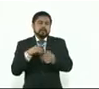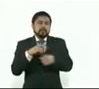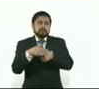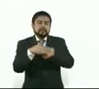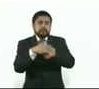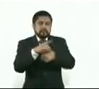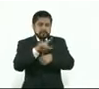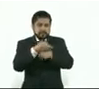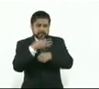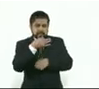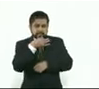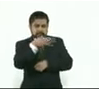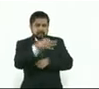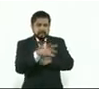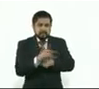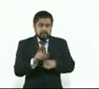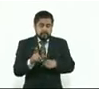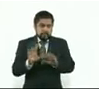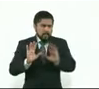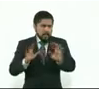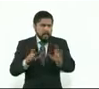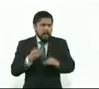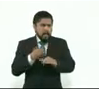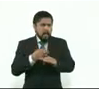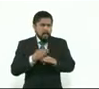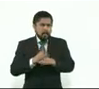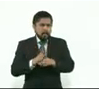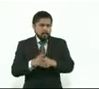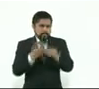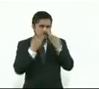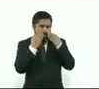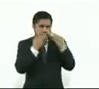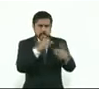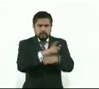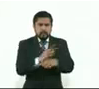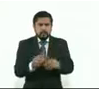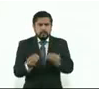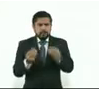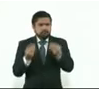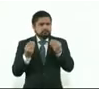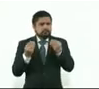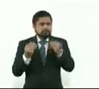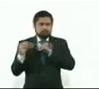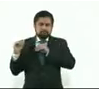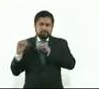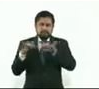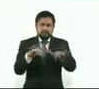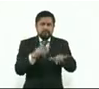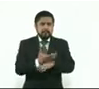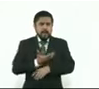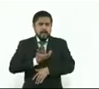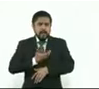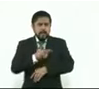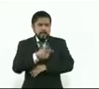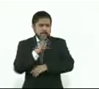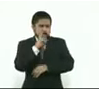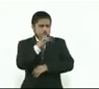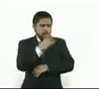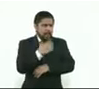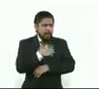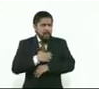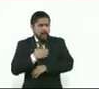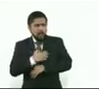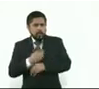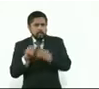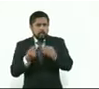utilizada, está lleno el Zócalo, está muy contenta la gente y pues nosotros más contentos de que esté contenta la ciudadanía,